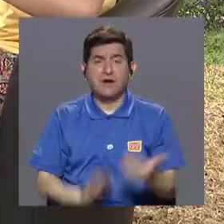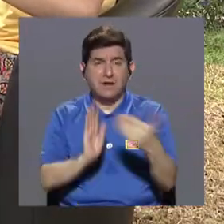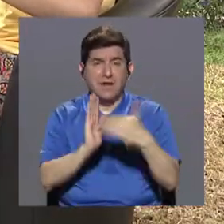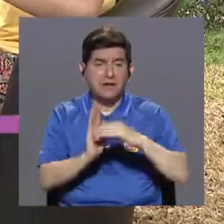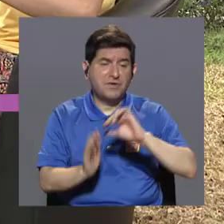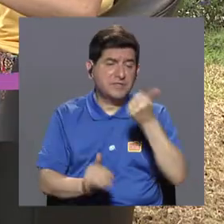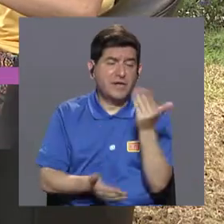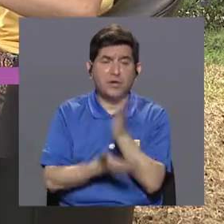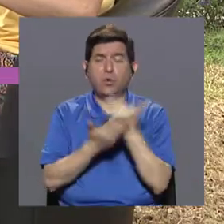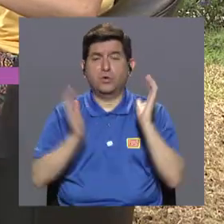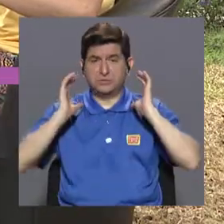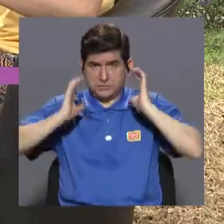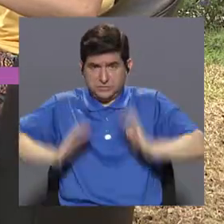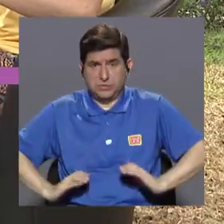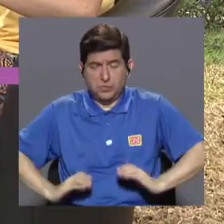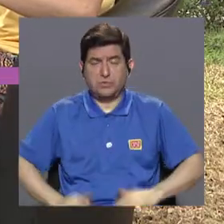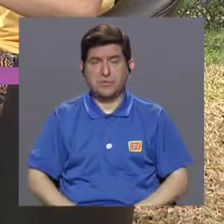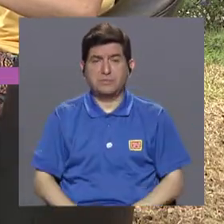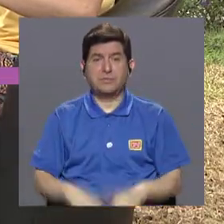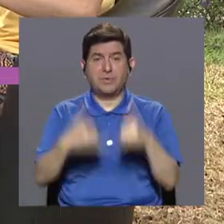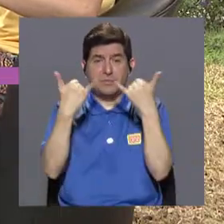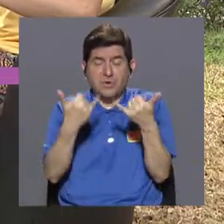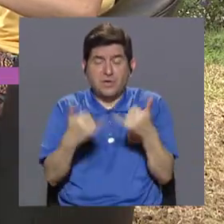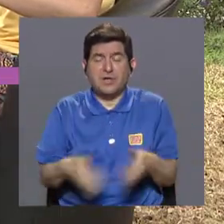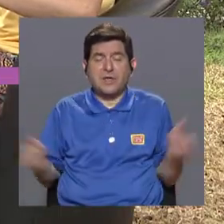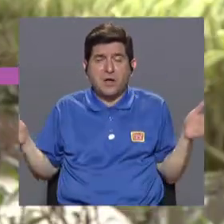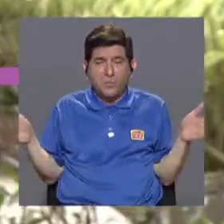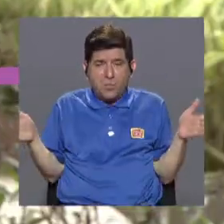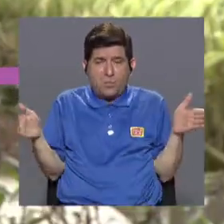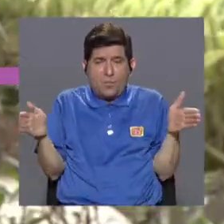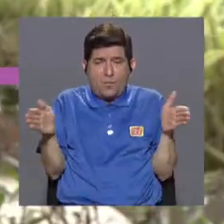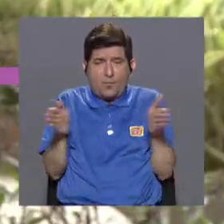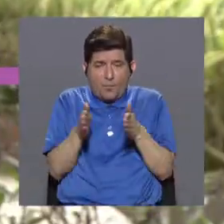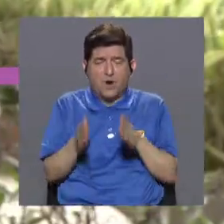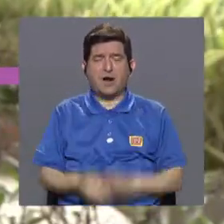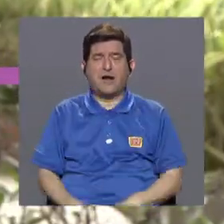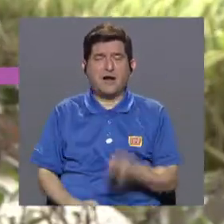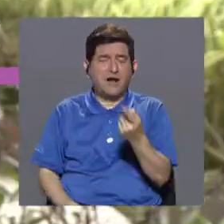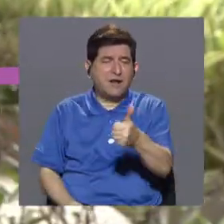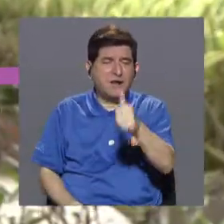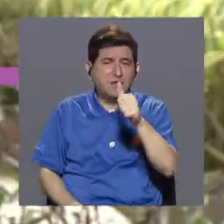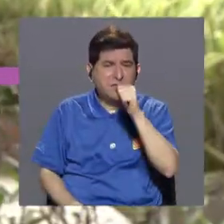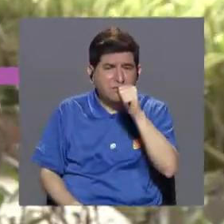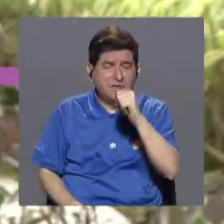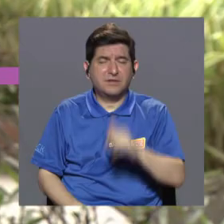otros órganos, porque ya entonces va a haber, por la pérdida de peso, ¿verdad?, deshidratación,